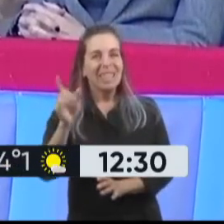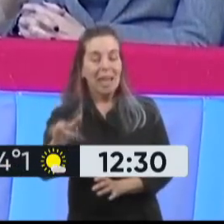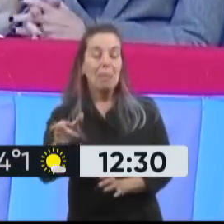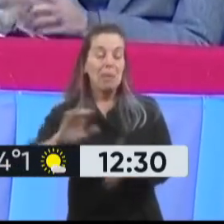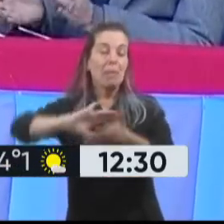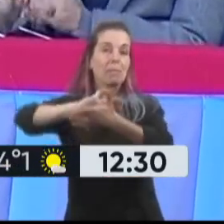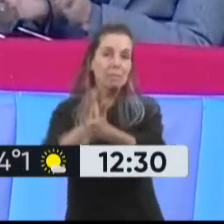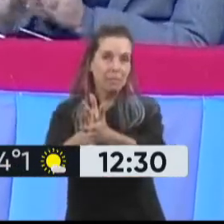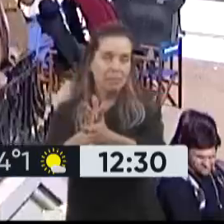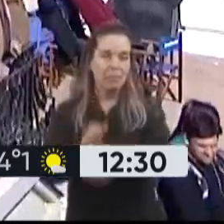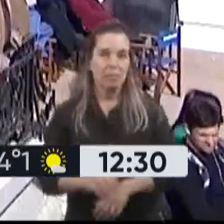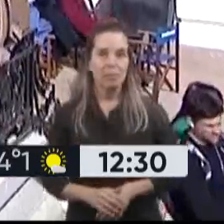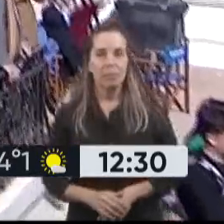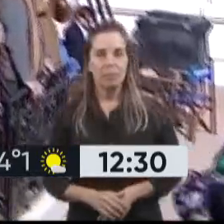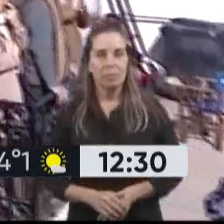diciembre.